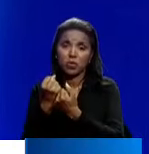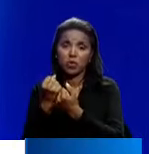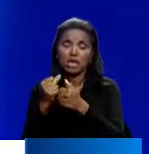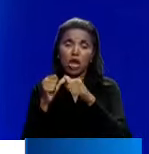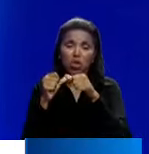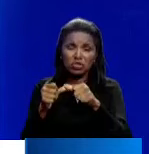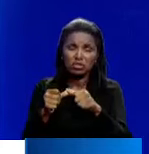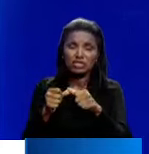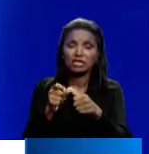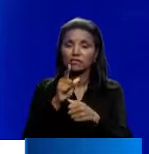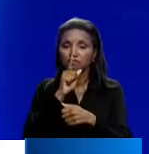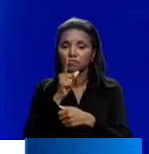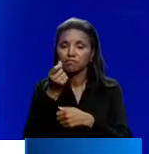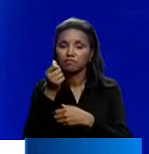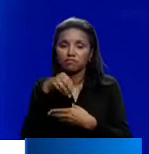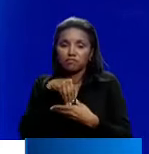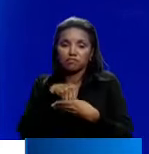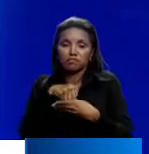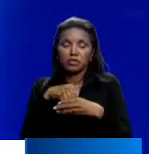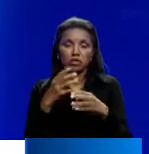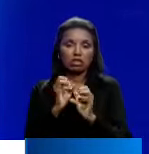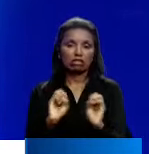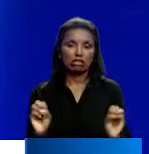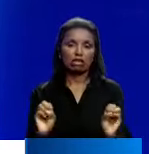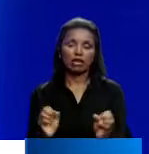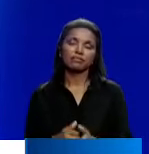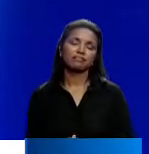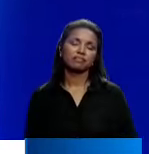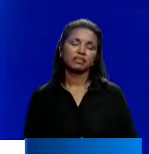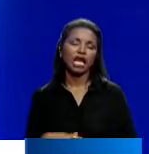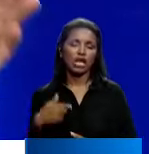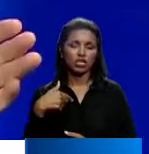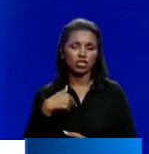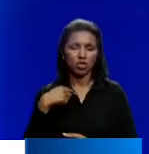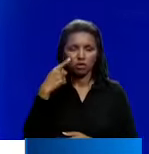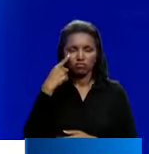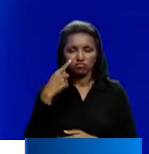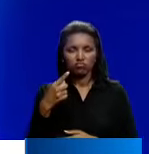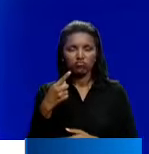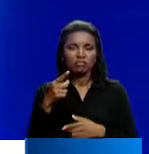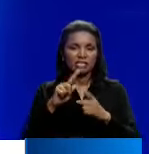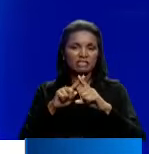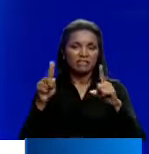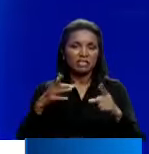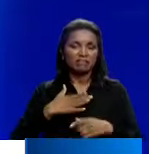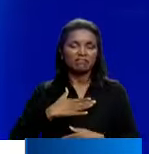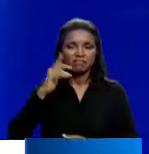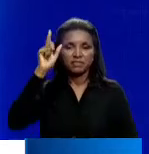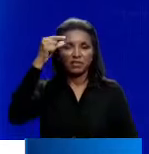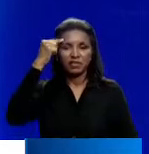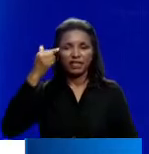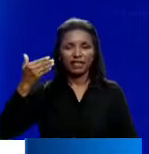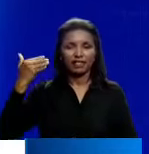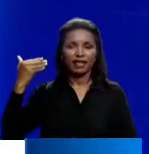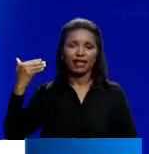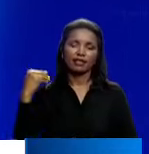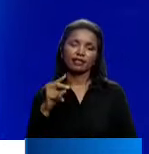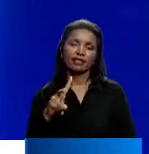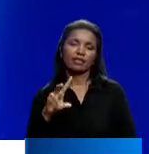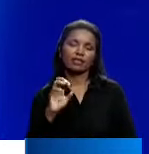que está blindando la impunidad. Vamos a adoptar todas las medidas anticorrupción a las que nos comprometimos desde el